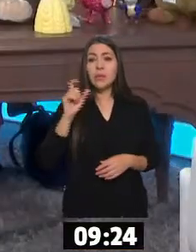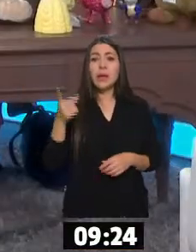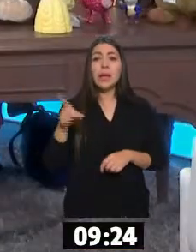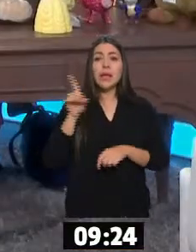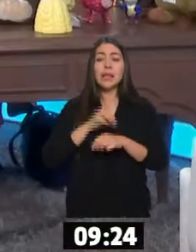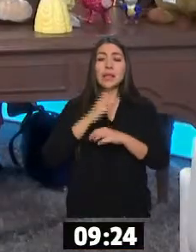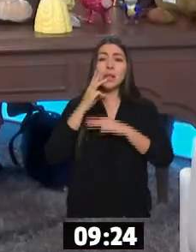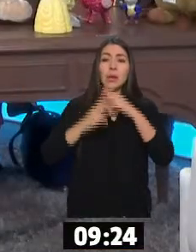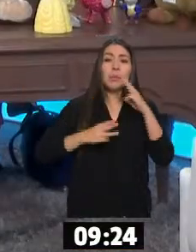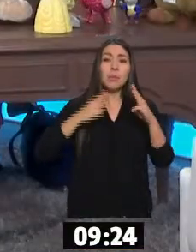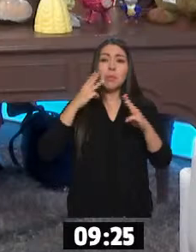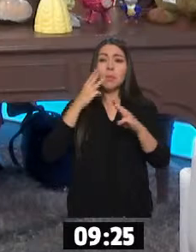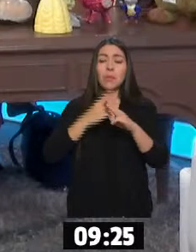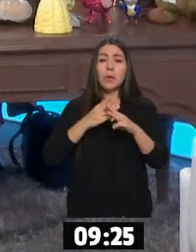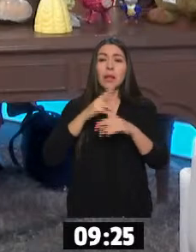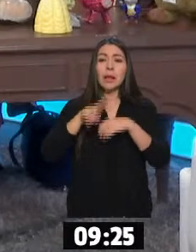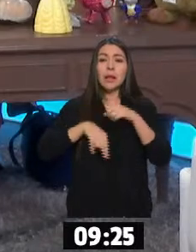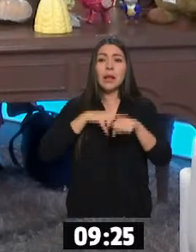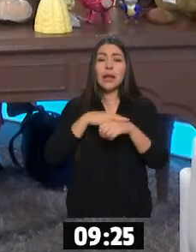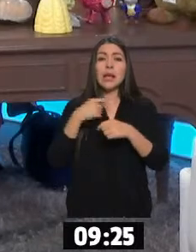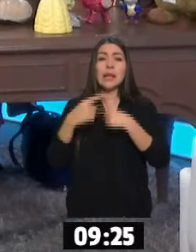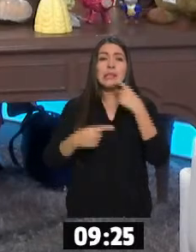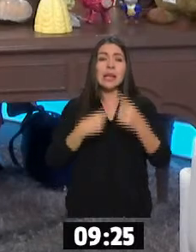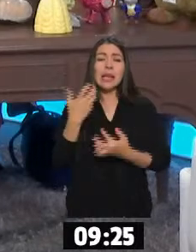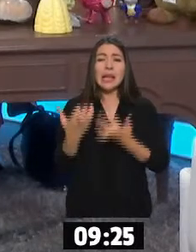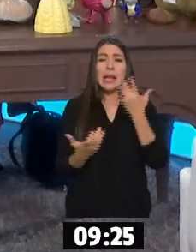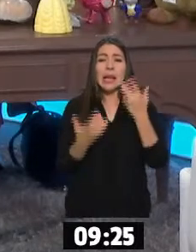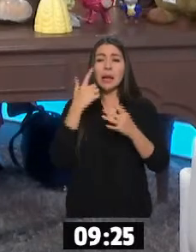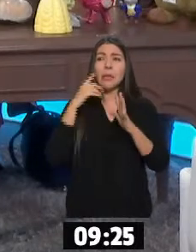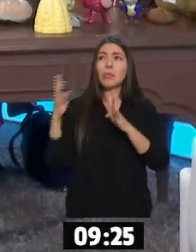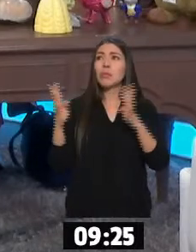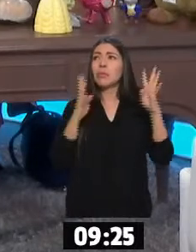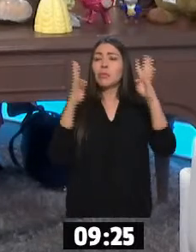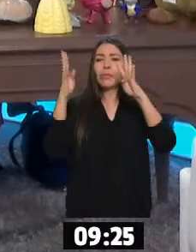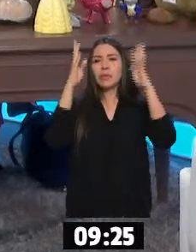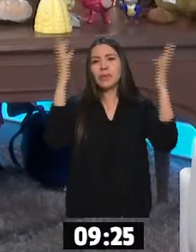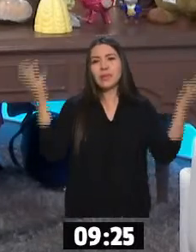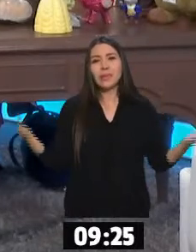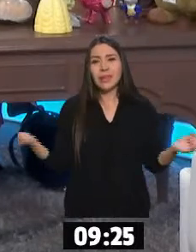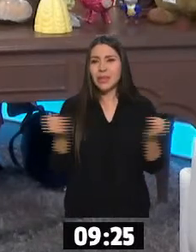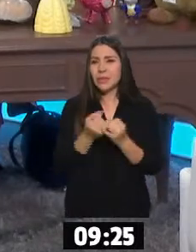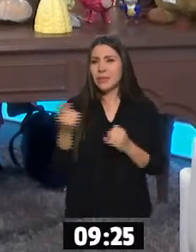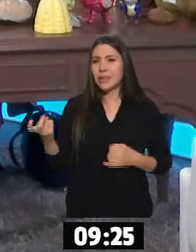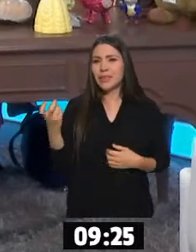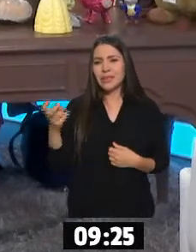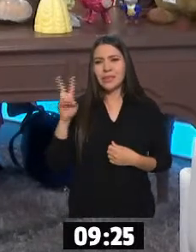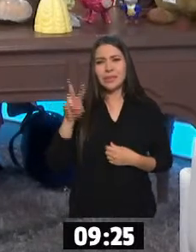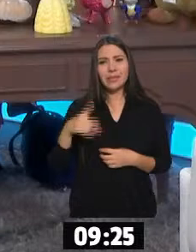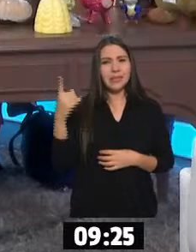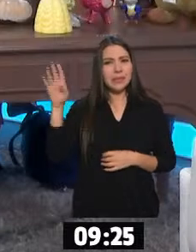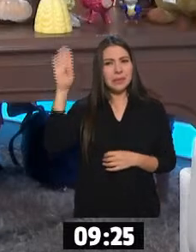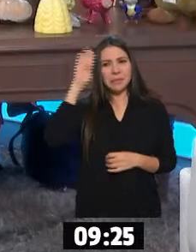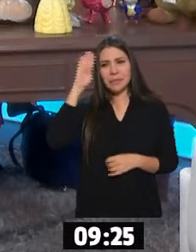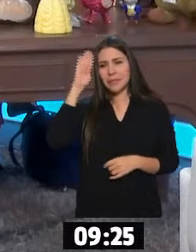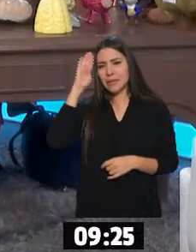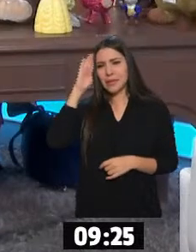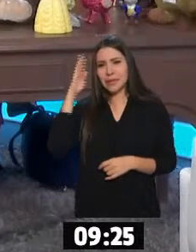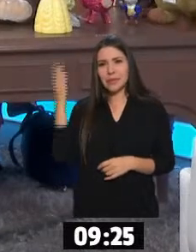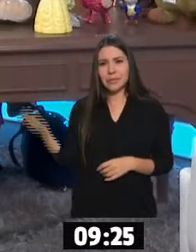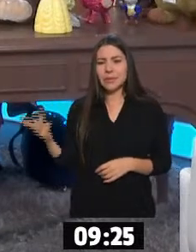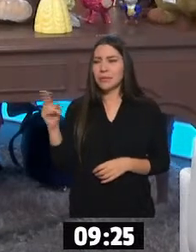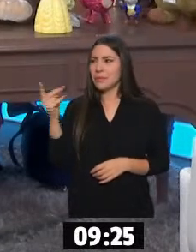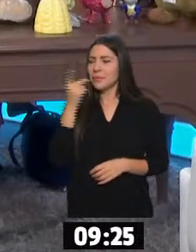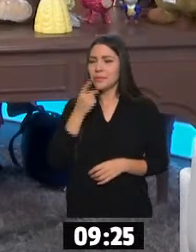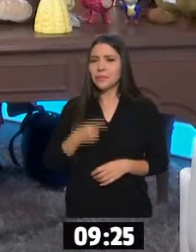que se arme un ambientazo. ¿No? Igual estos. Qué barbaridad. Oye, no me digas, qué fuerte,